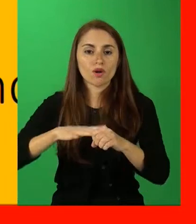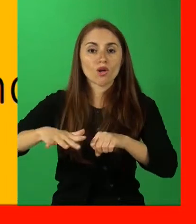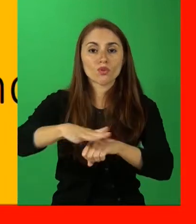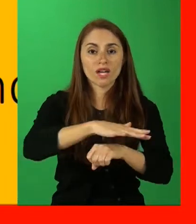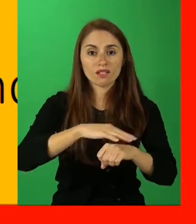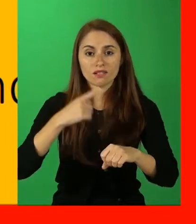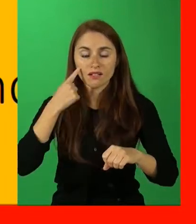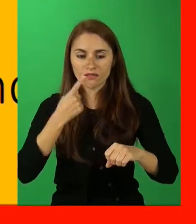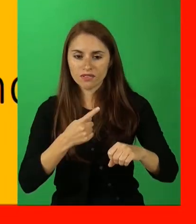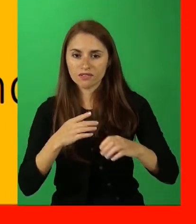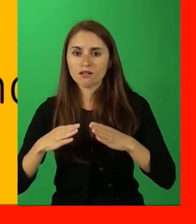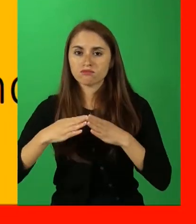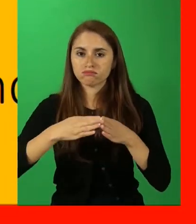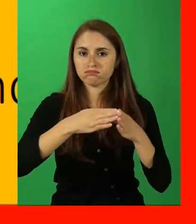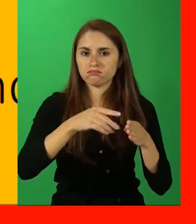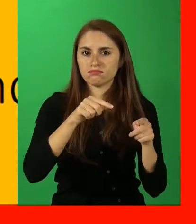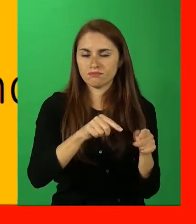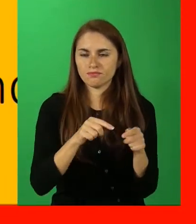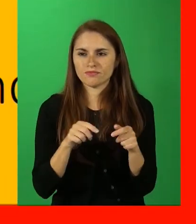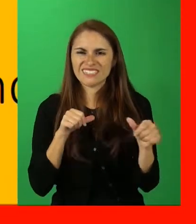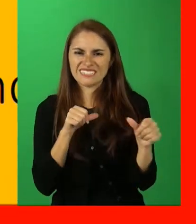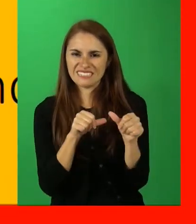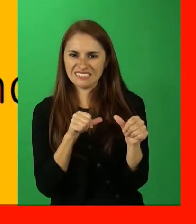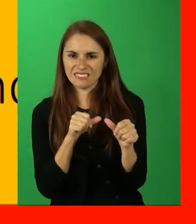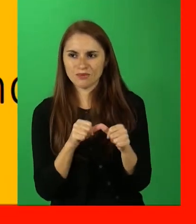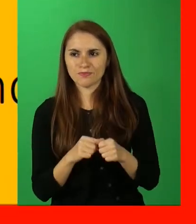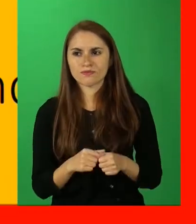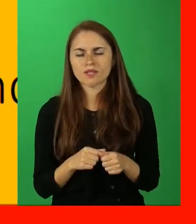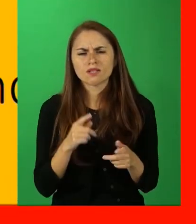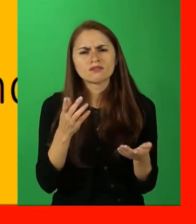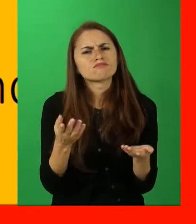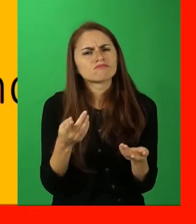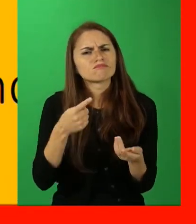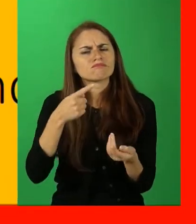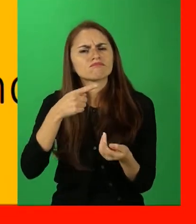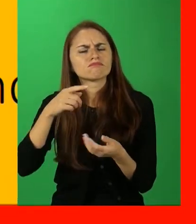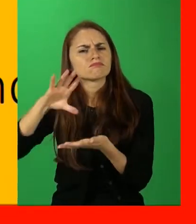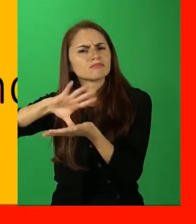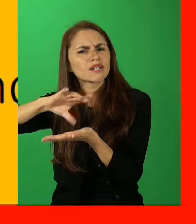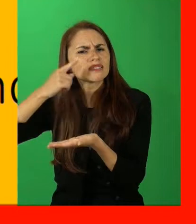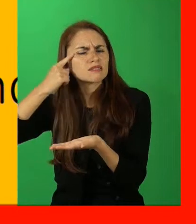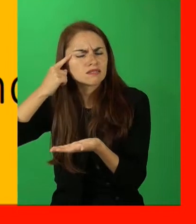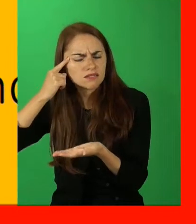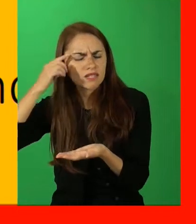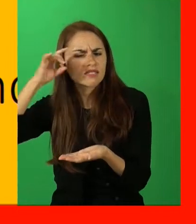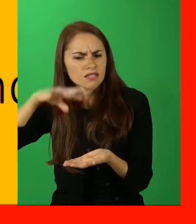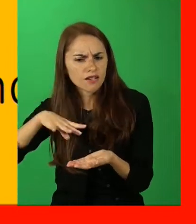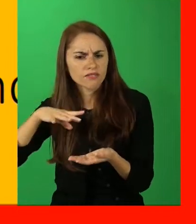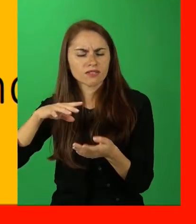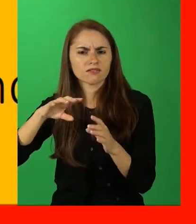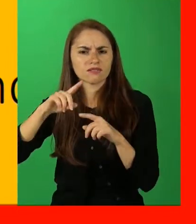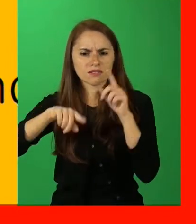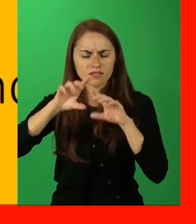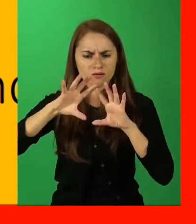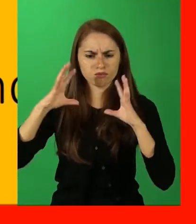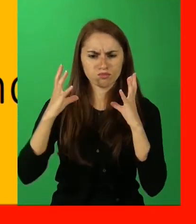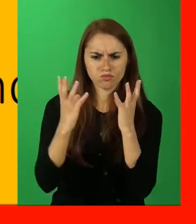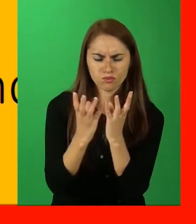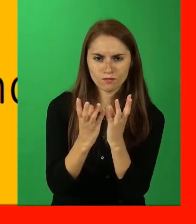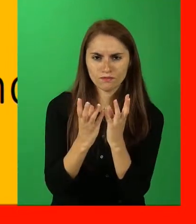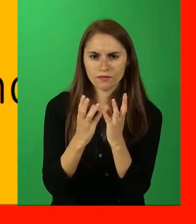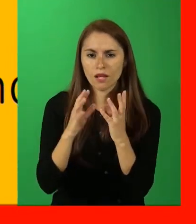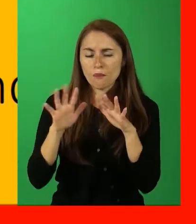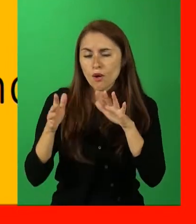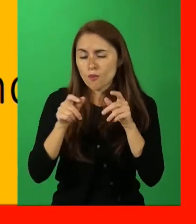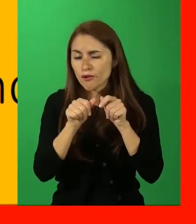Ahora, si los chinos ya sabían que la Tierra era redonda, se habían desarrollado la astronomía e incluso hicieron un cálculo bastante aproximado de cuánto medía